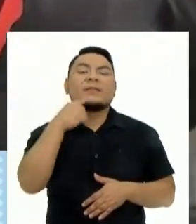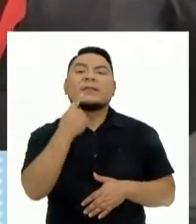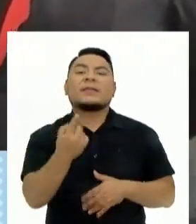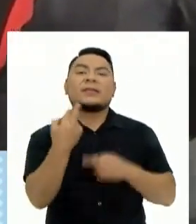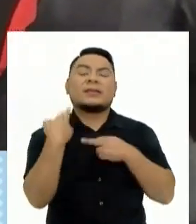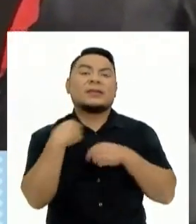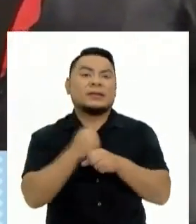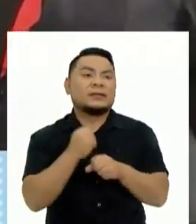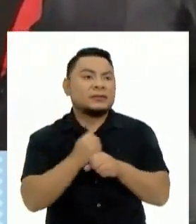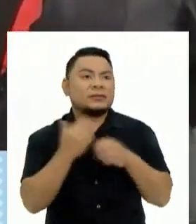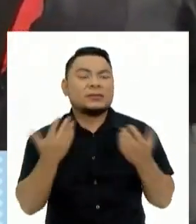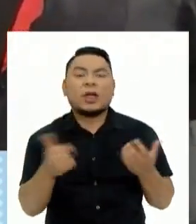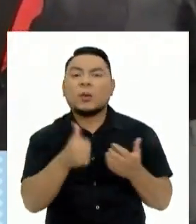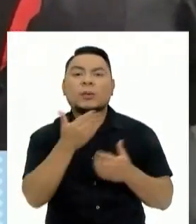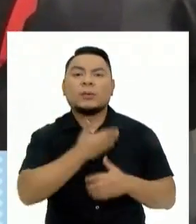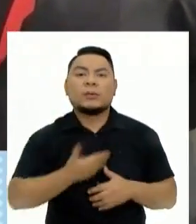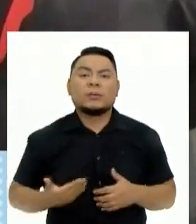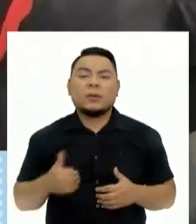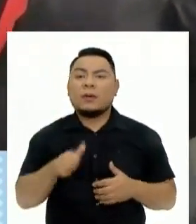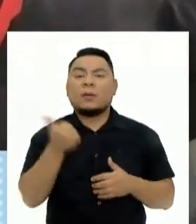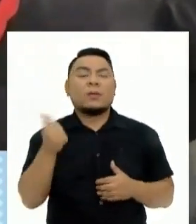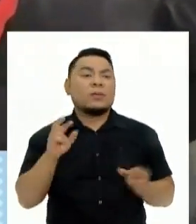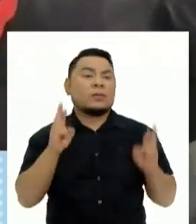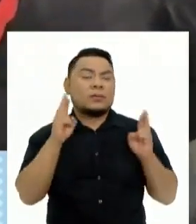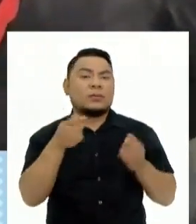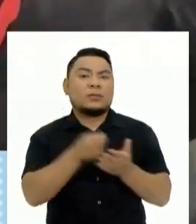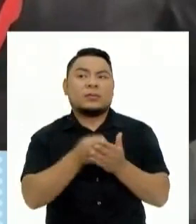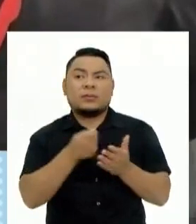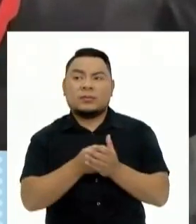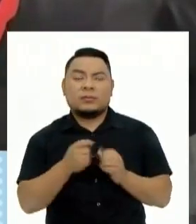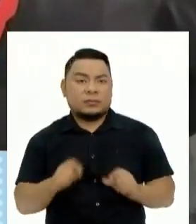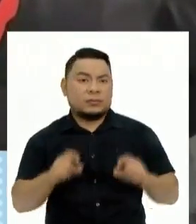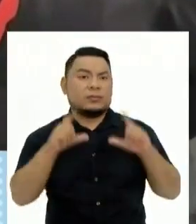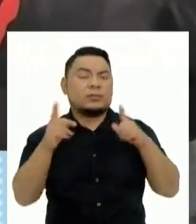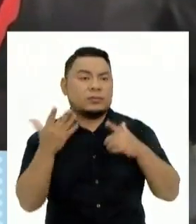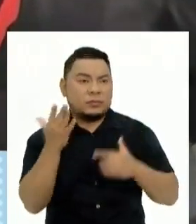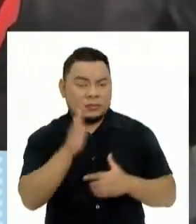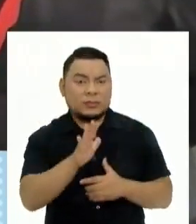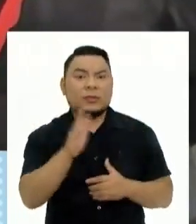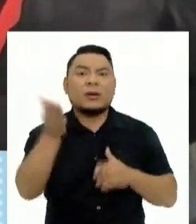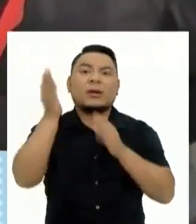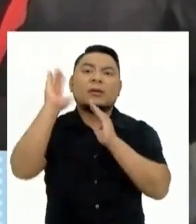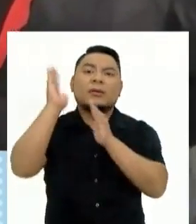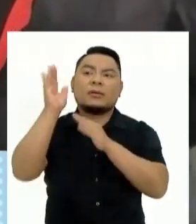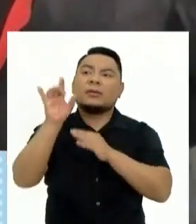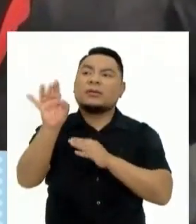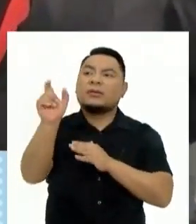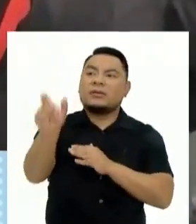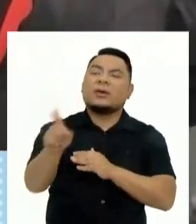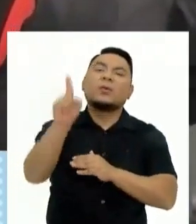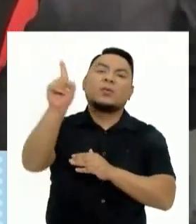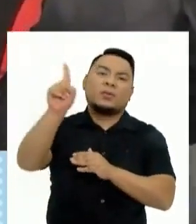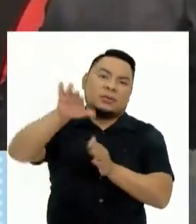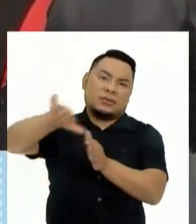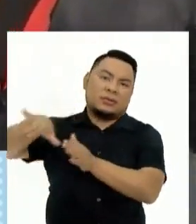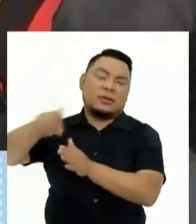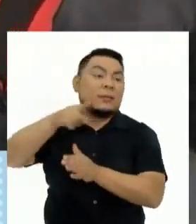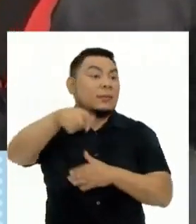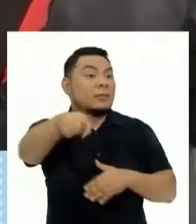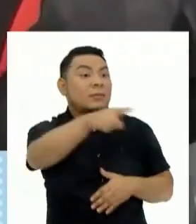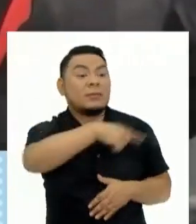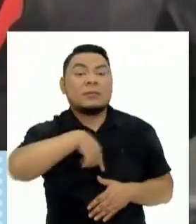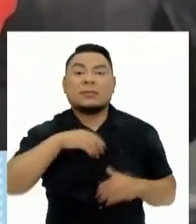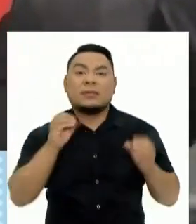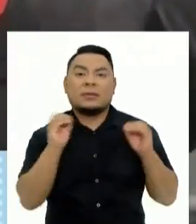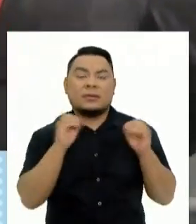han habido algunos afortunados que les pagaban una cantidad considerable por conferencia, supuestamente, pero hemos visto que esto